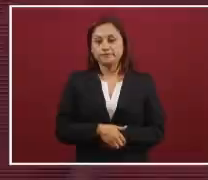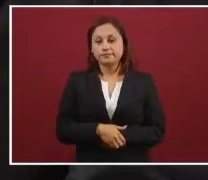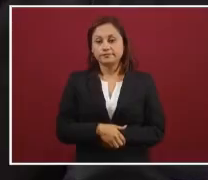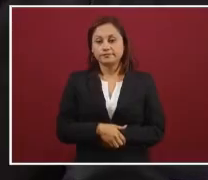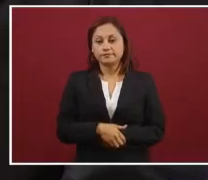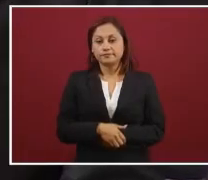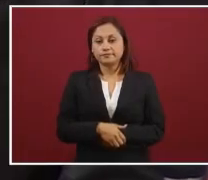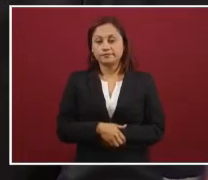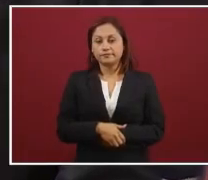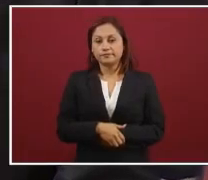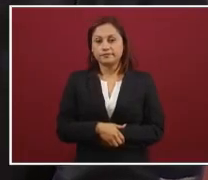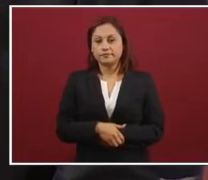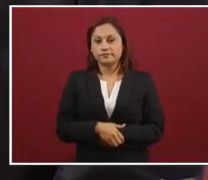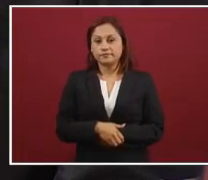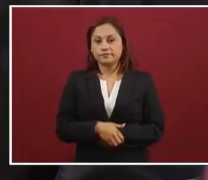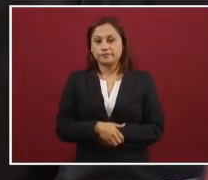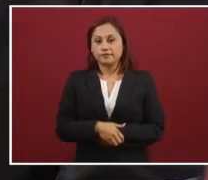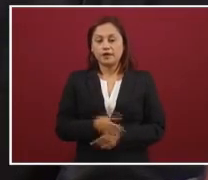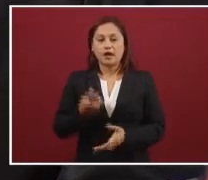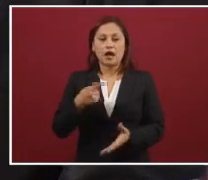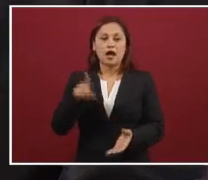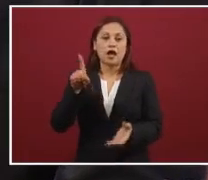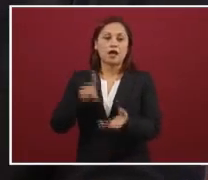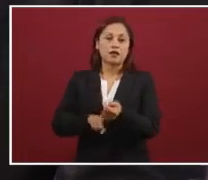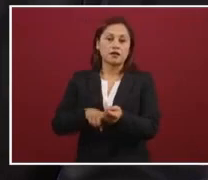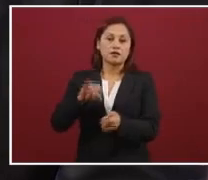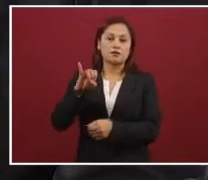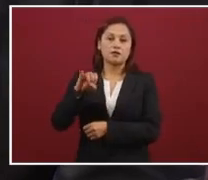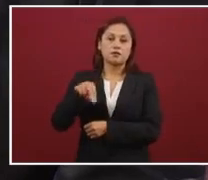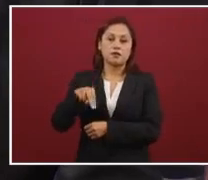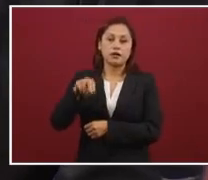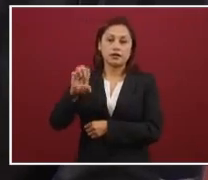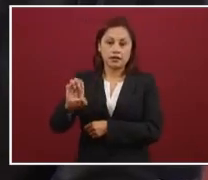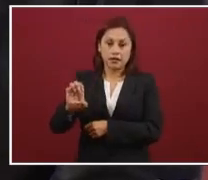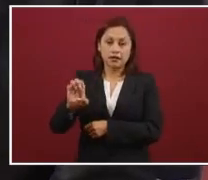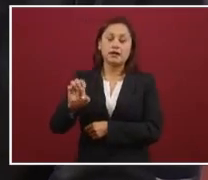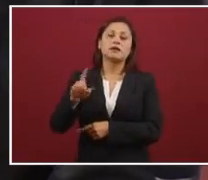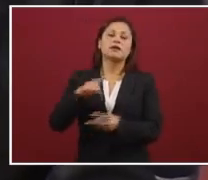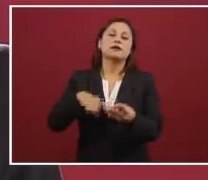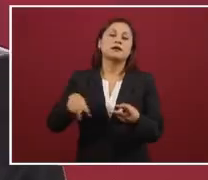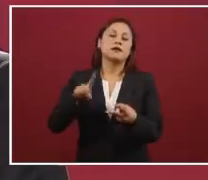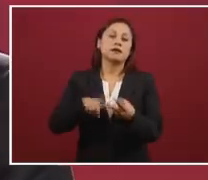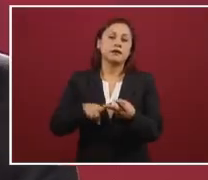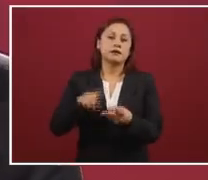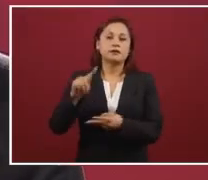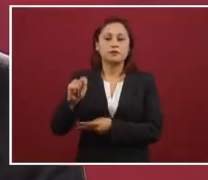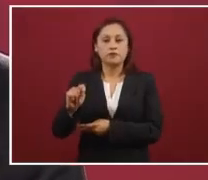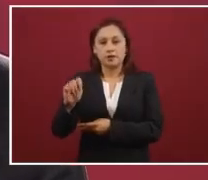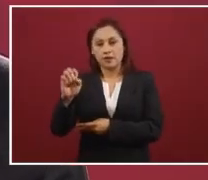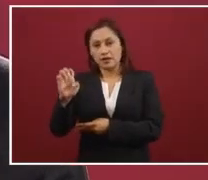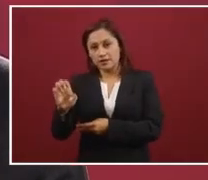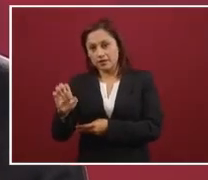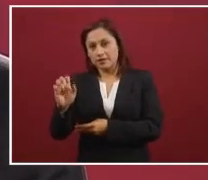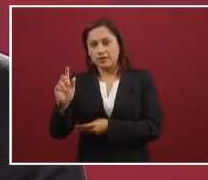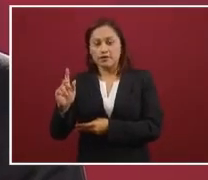los consejeros del INE, del Tribunal Electoral, acuérdense cómo se